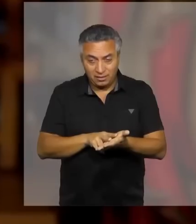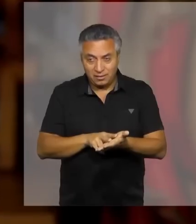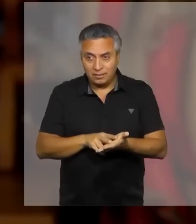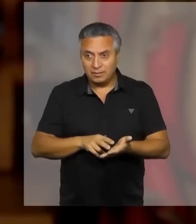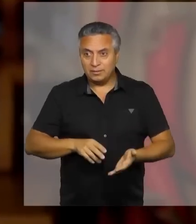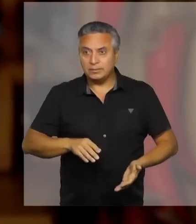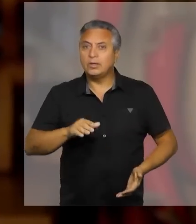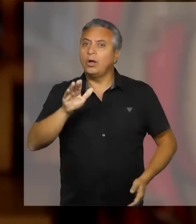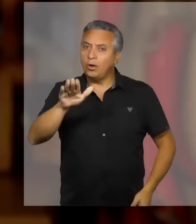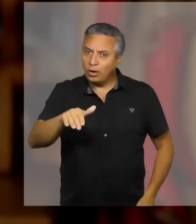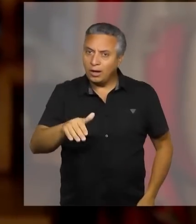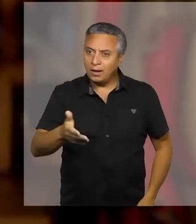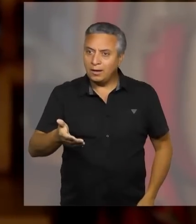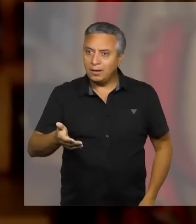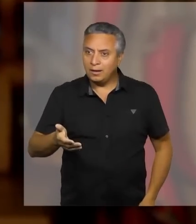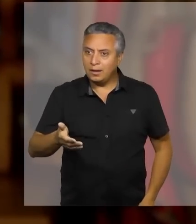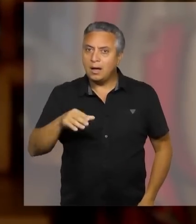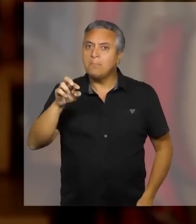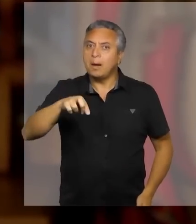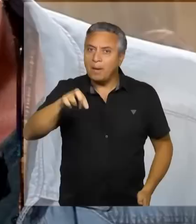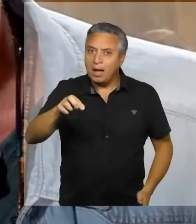Oiga, papá.